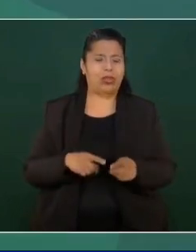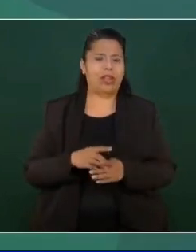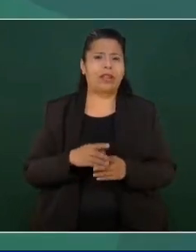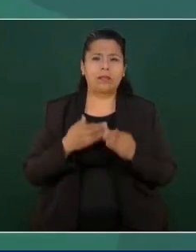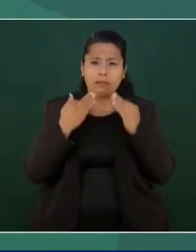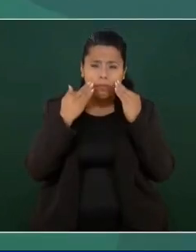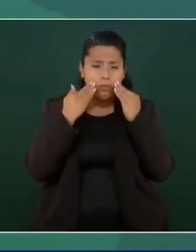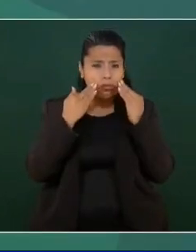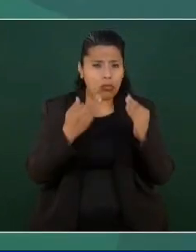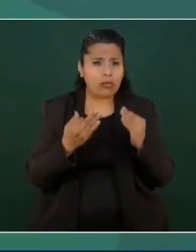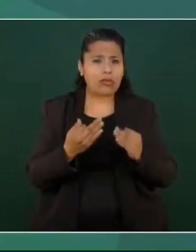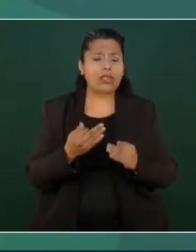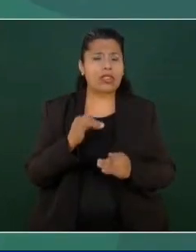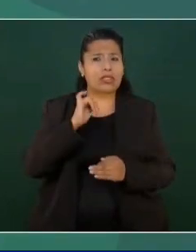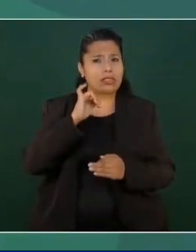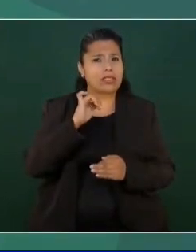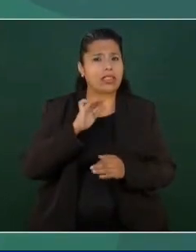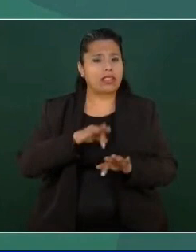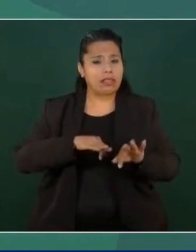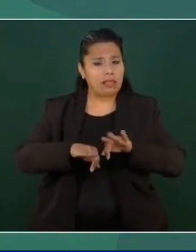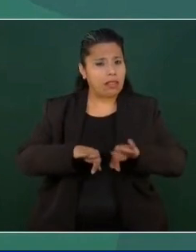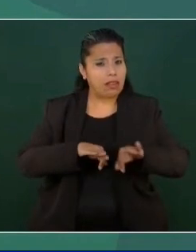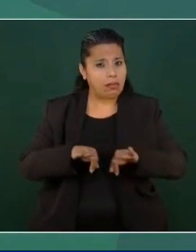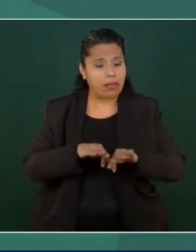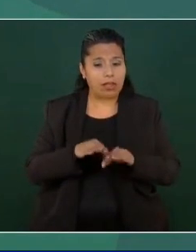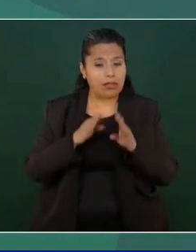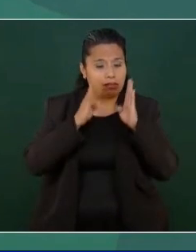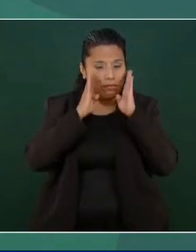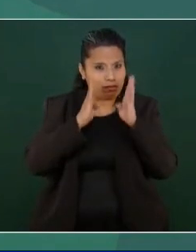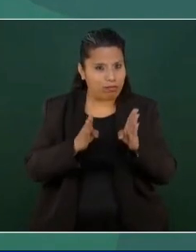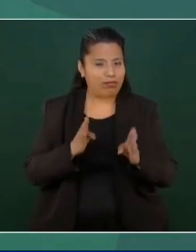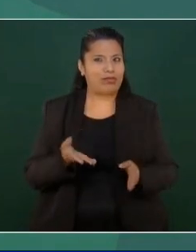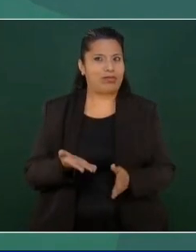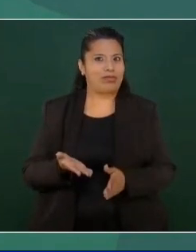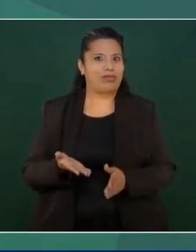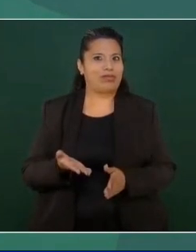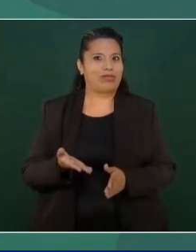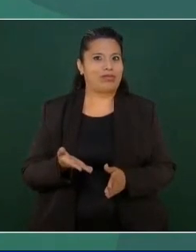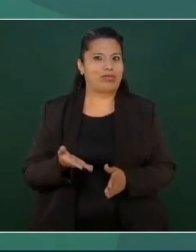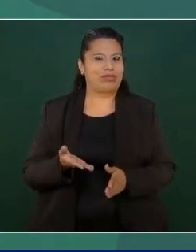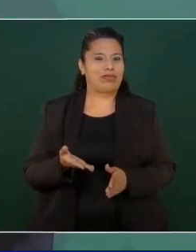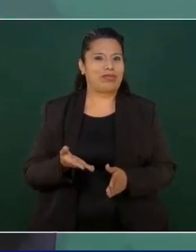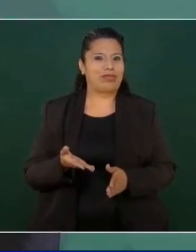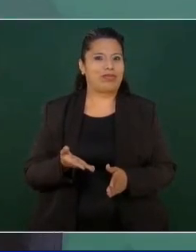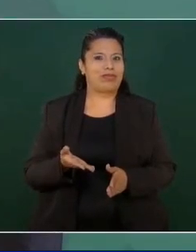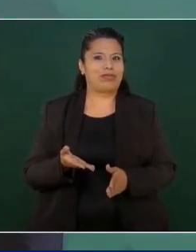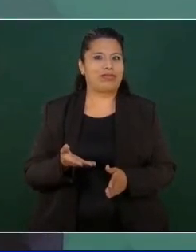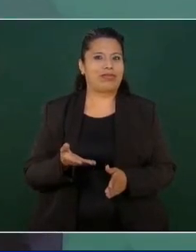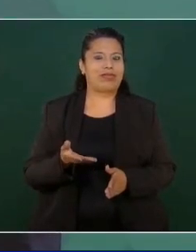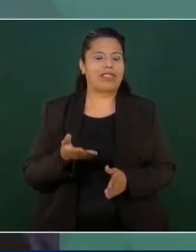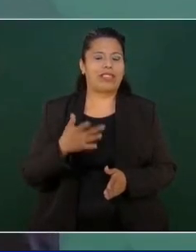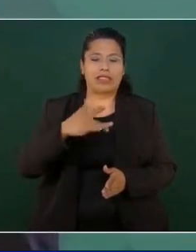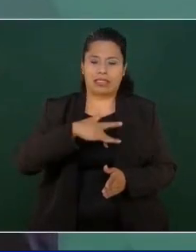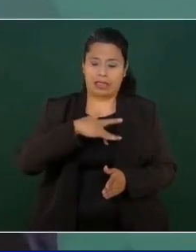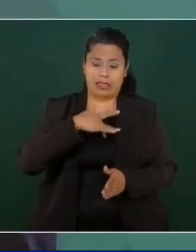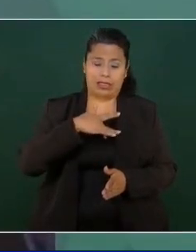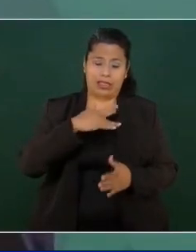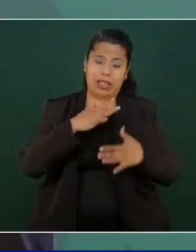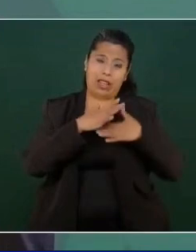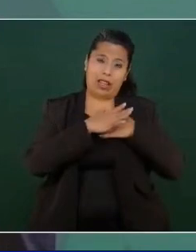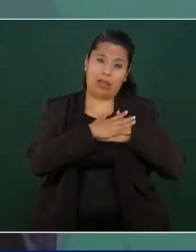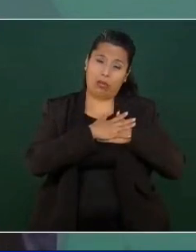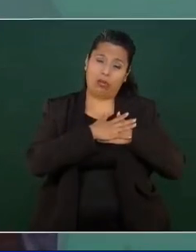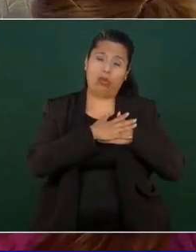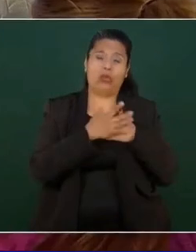su vocación por el trabajo, su amor